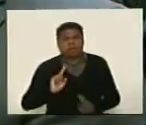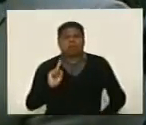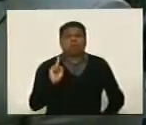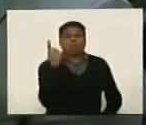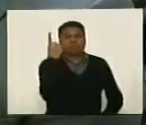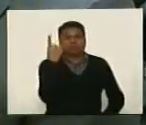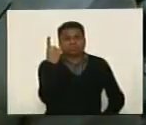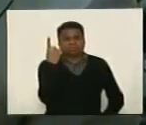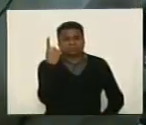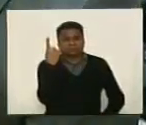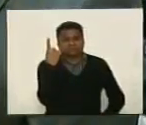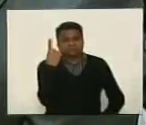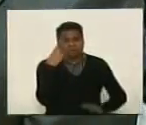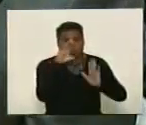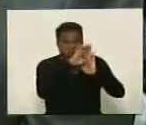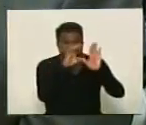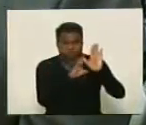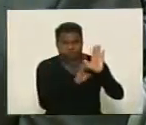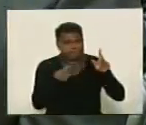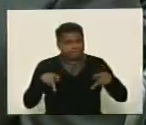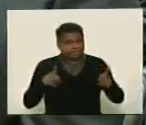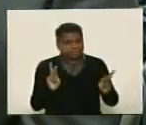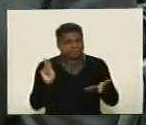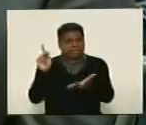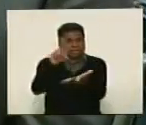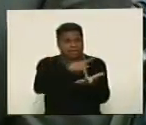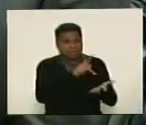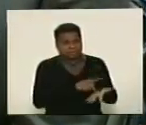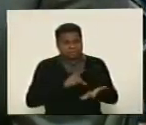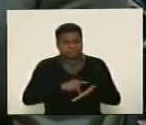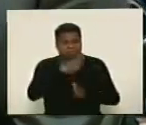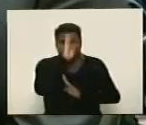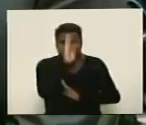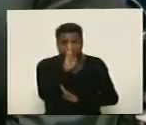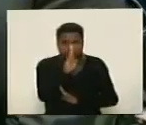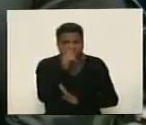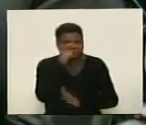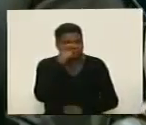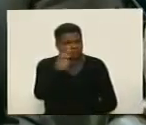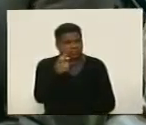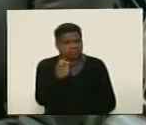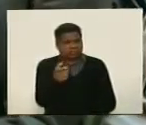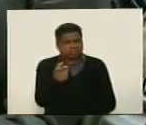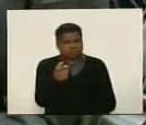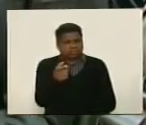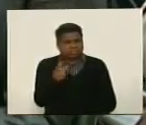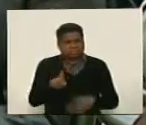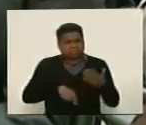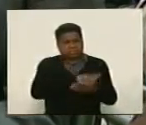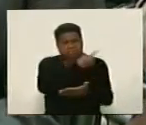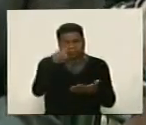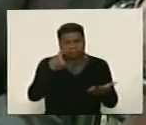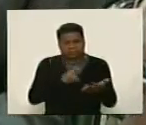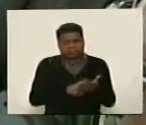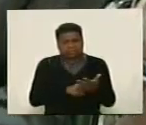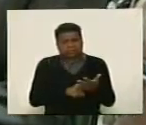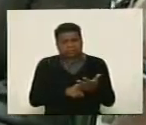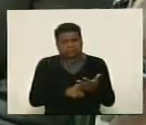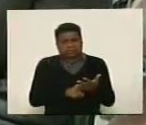que verdaderamente permite la participación directa del pueblo y le da esa facultad plenipotenciaria